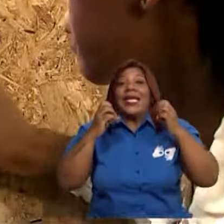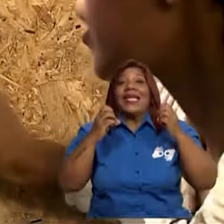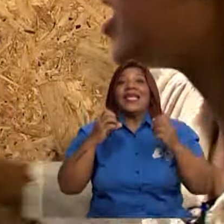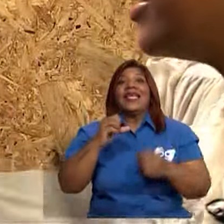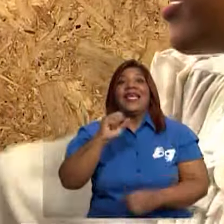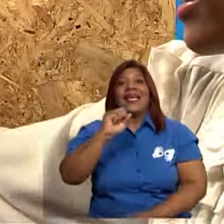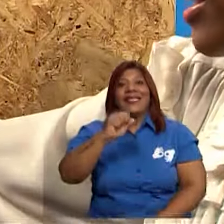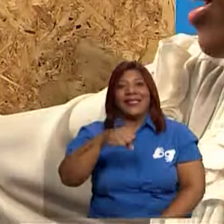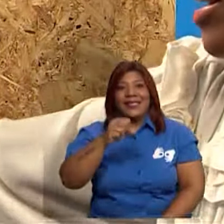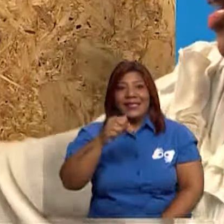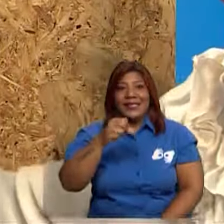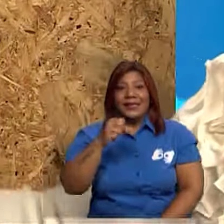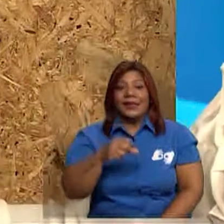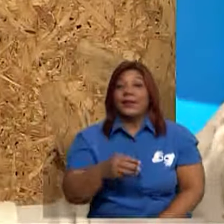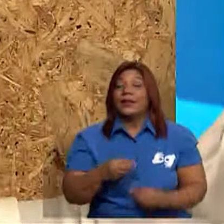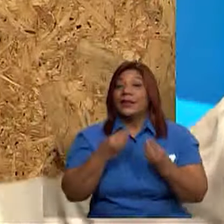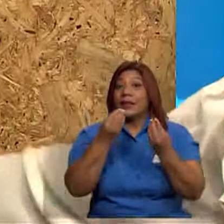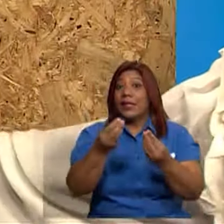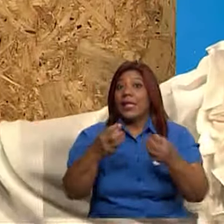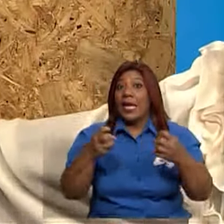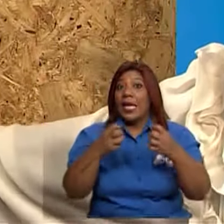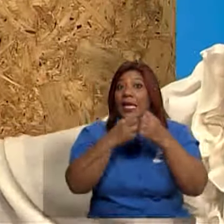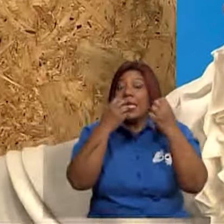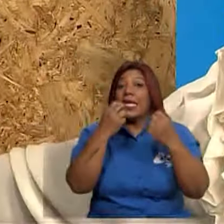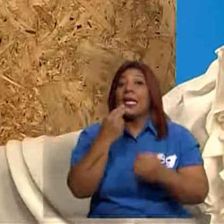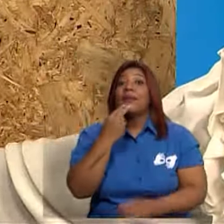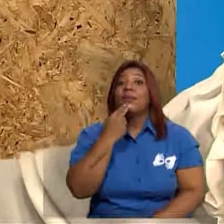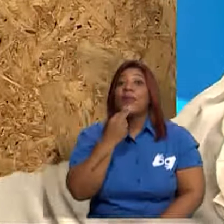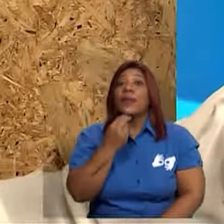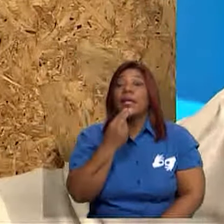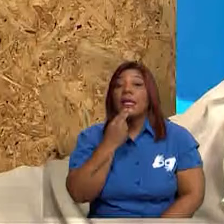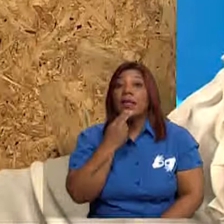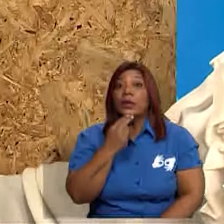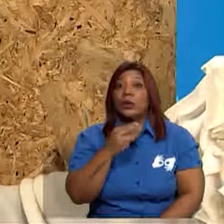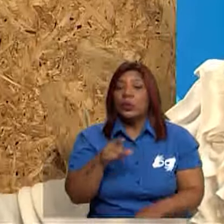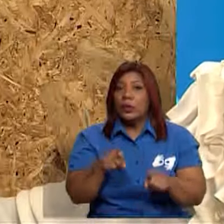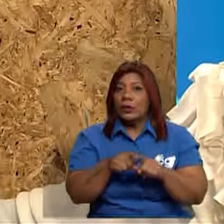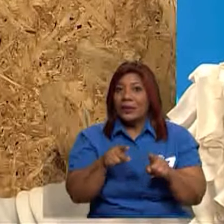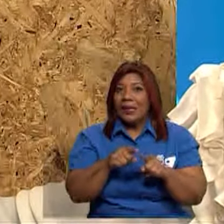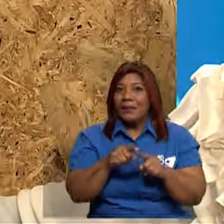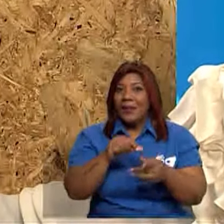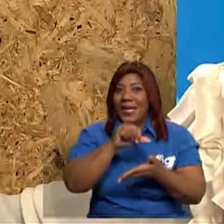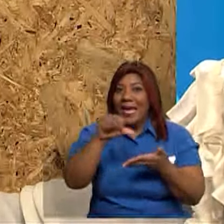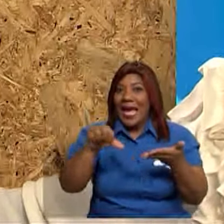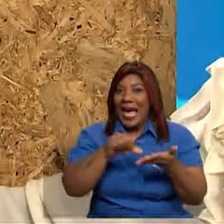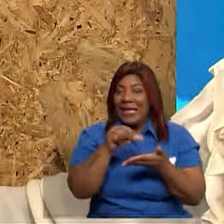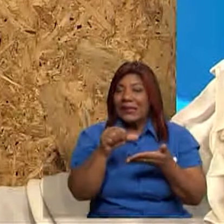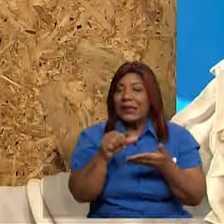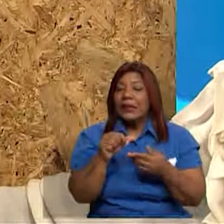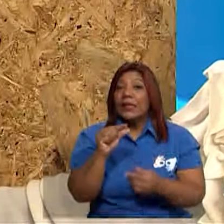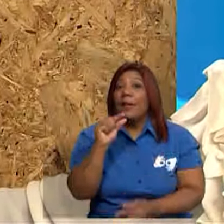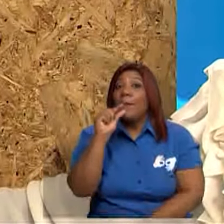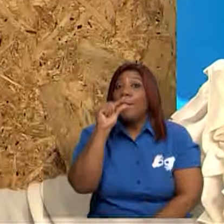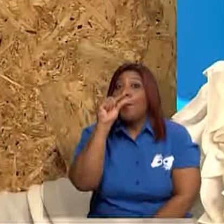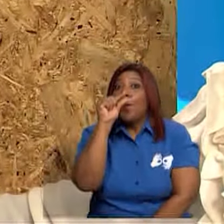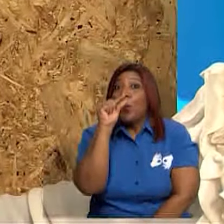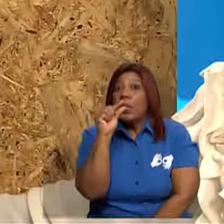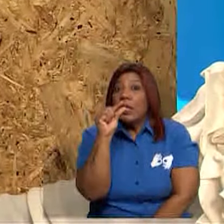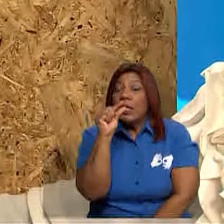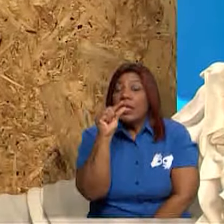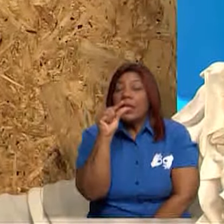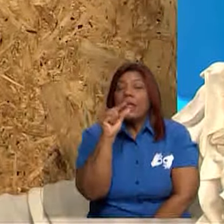carita. Dice, ¿te da energía el azúcar y es necesario consumir aceite, pero poco? Recuerda que sí, tienes que